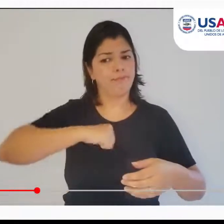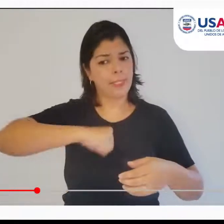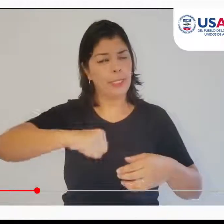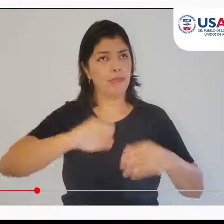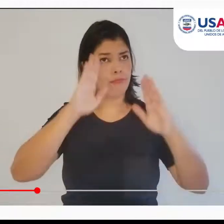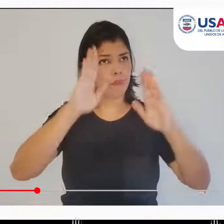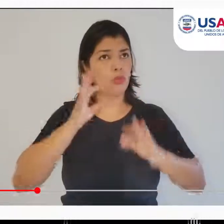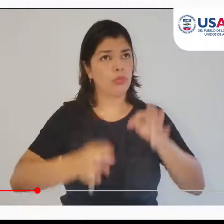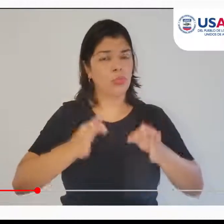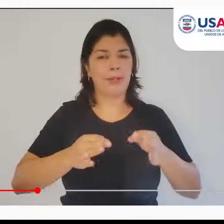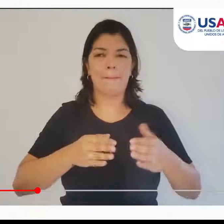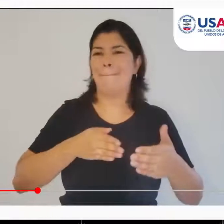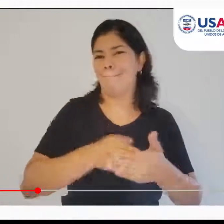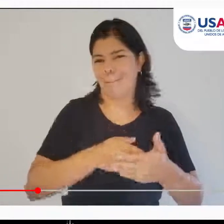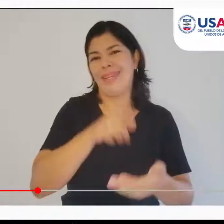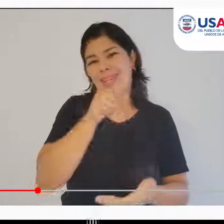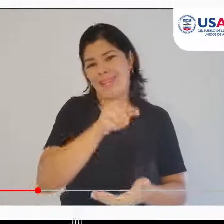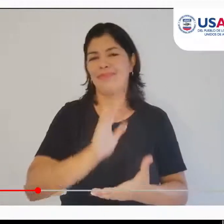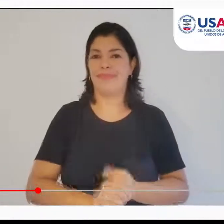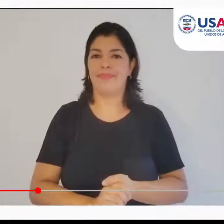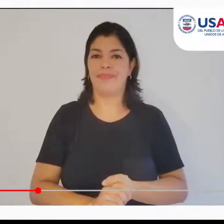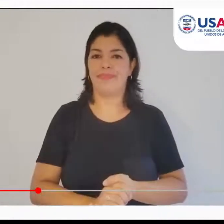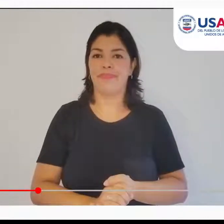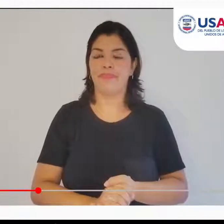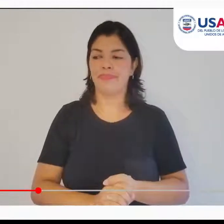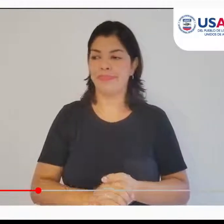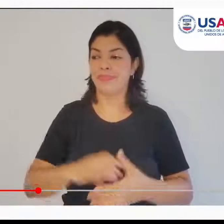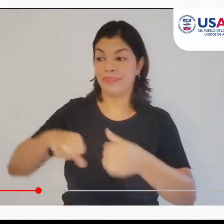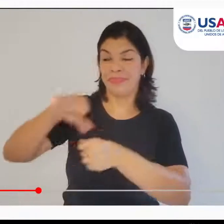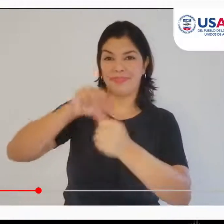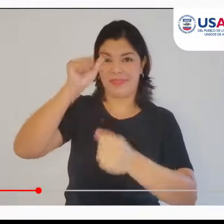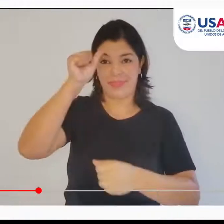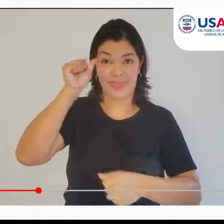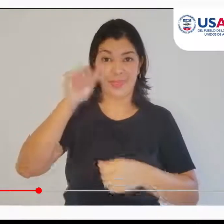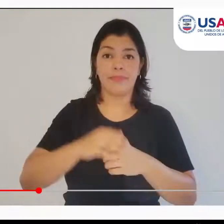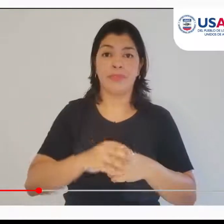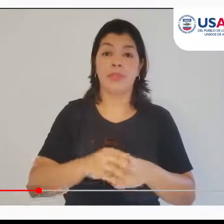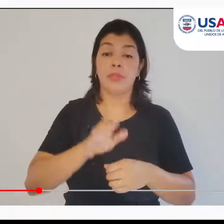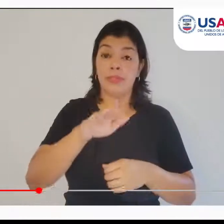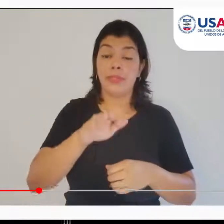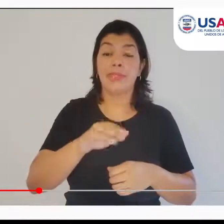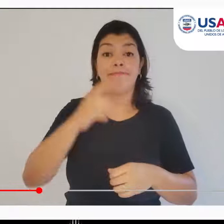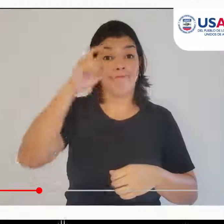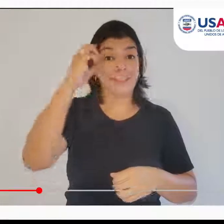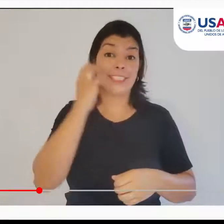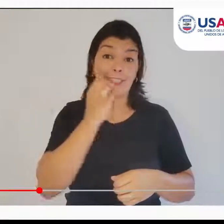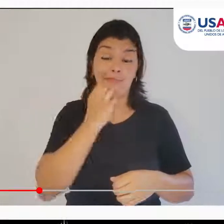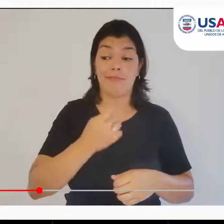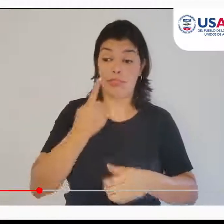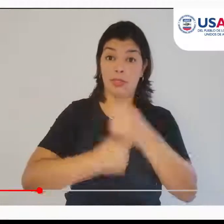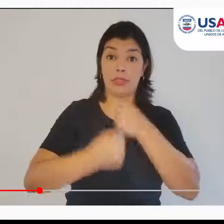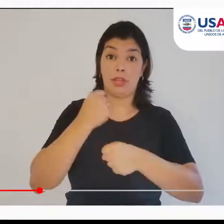jurídica. Sí, Diego. Adicionalmente, hasta el año pasado existía en Colombia una